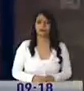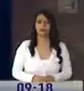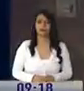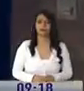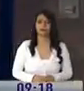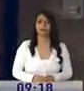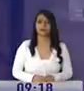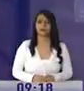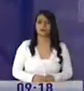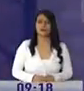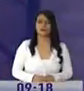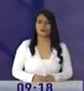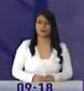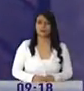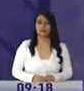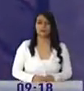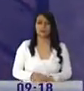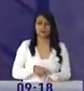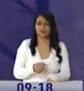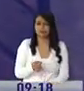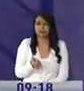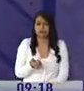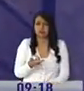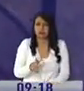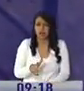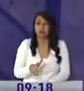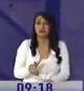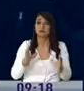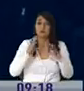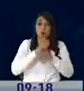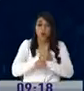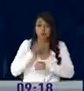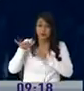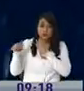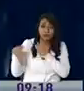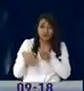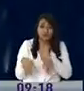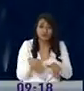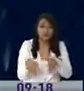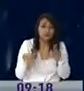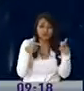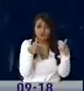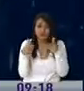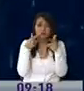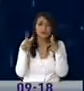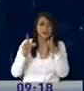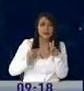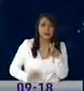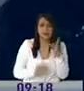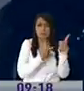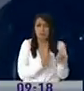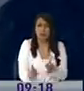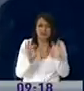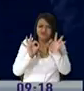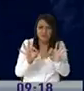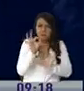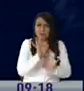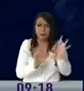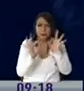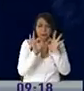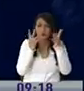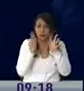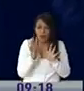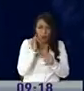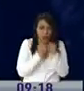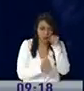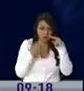organización los minutos avanzaban y Quienes fueron convocados al operativo ultiman detalles el plan estaba diagramado y era revisado por última